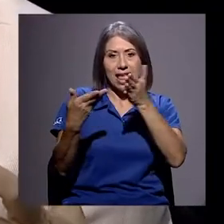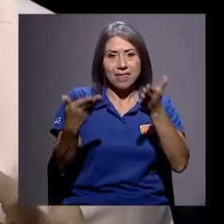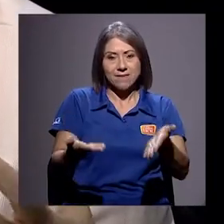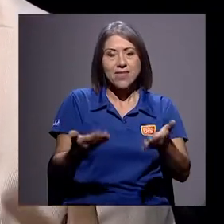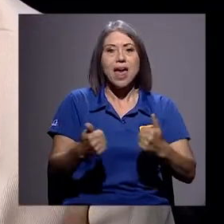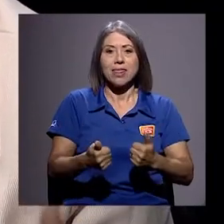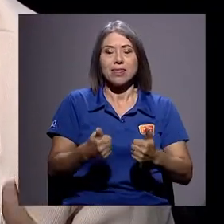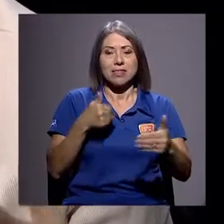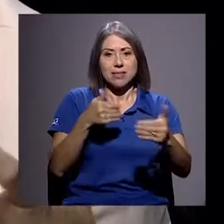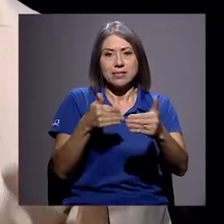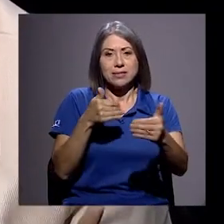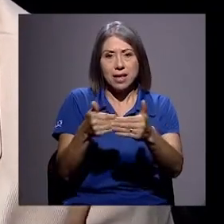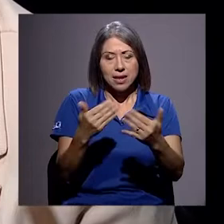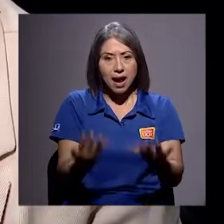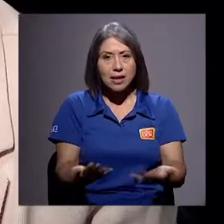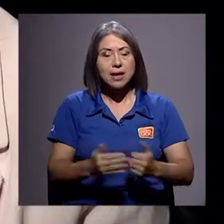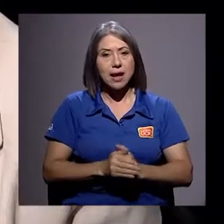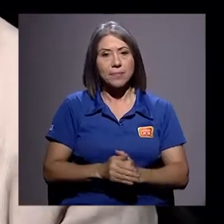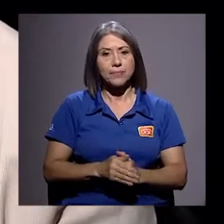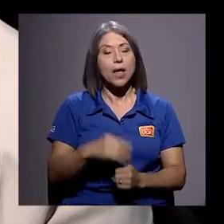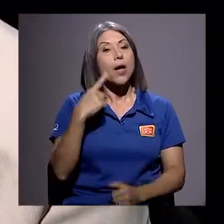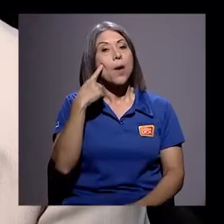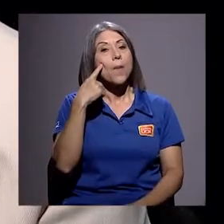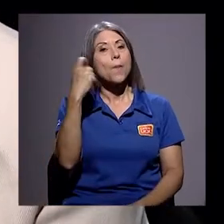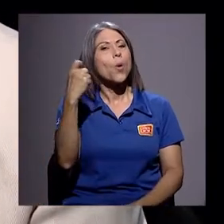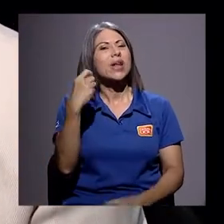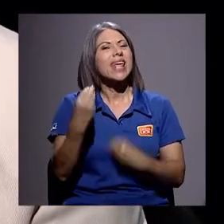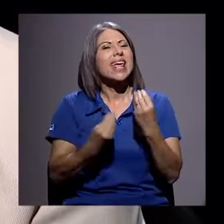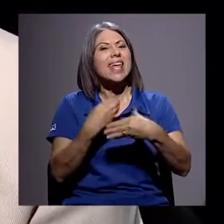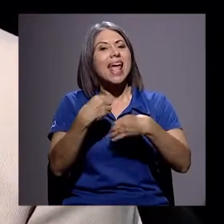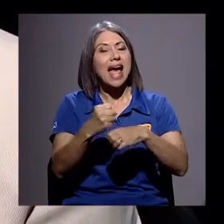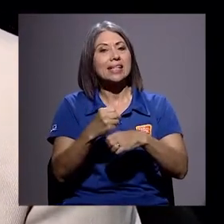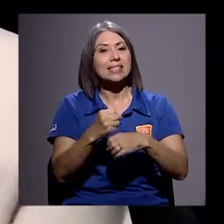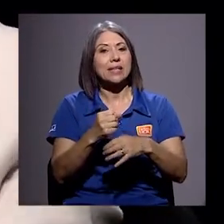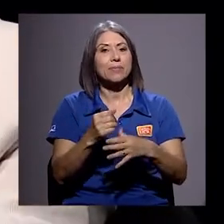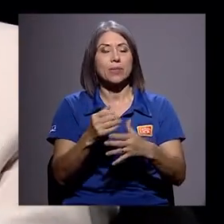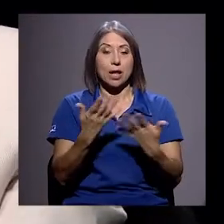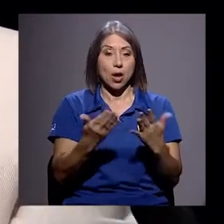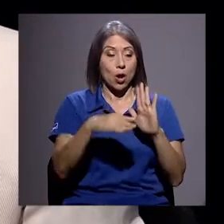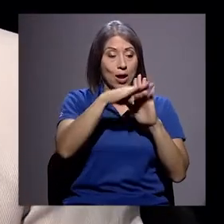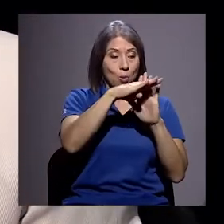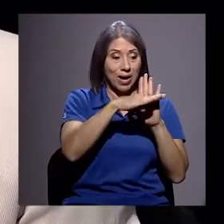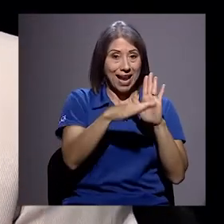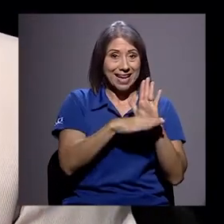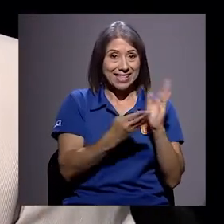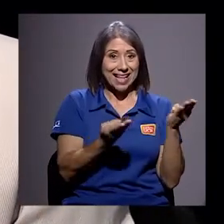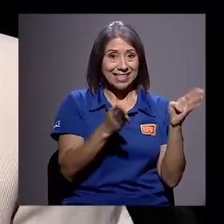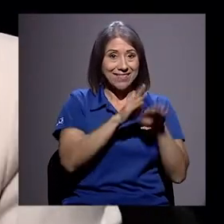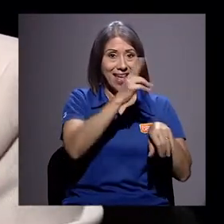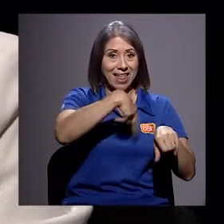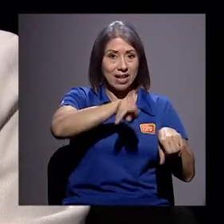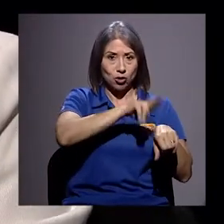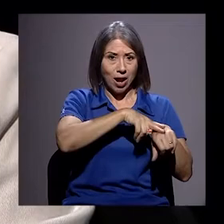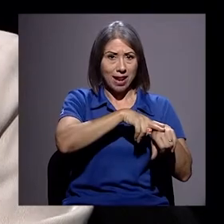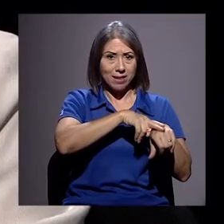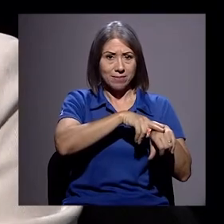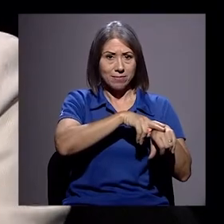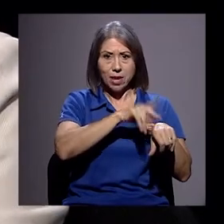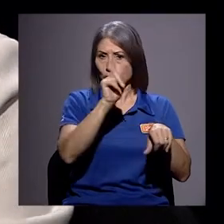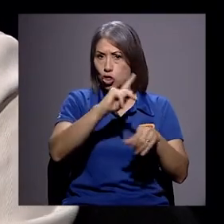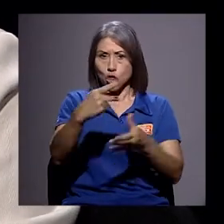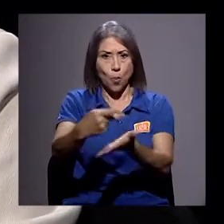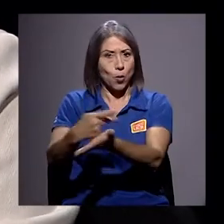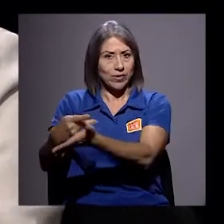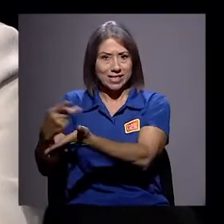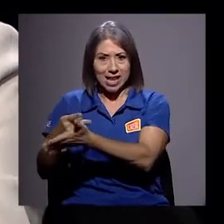de representatividad de cercanía porque lo que hace es combinar una lista cerrada nacional ya no partida perdón